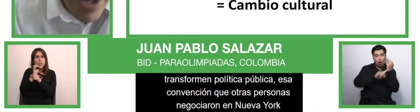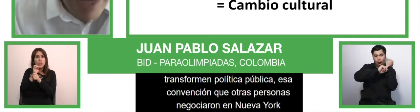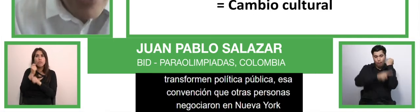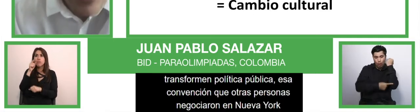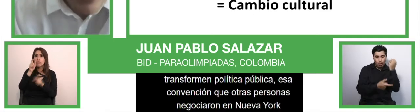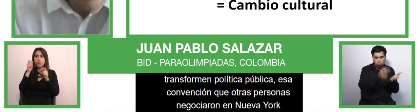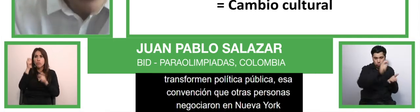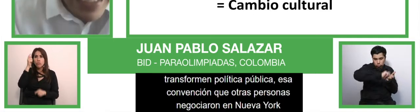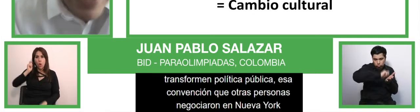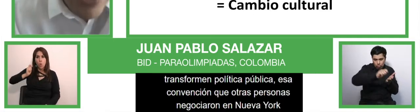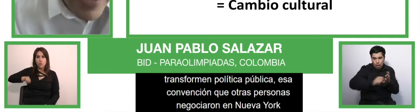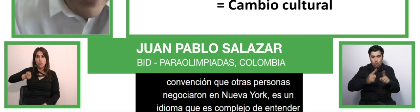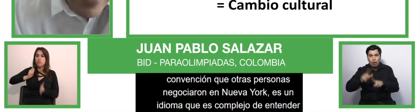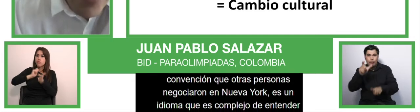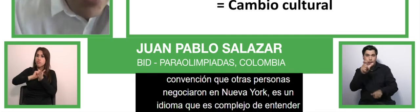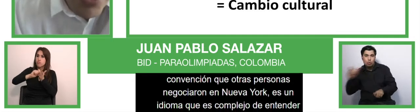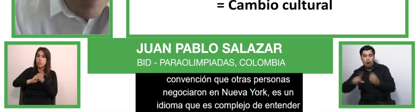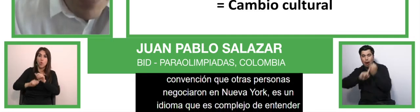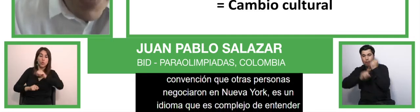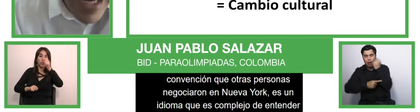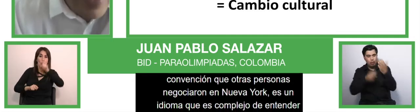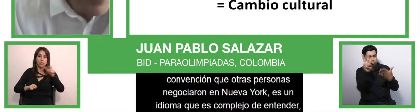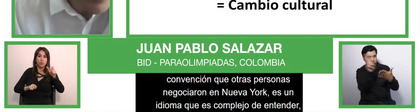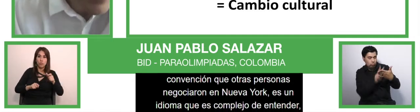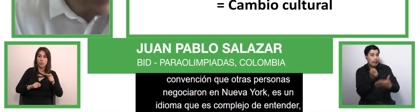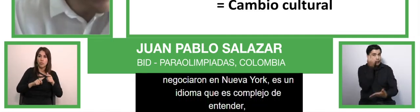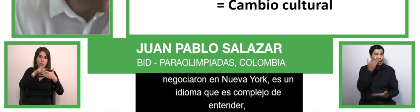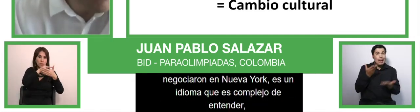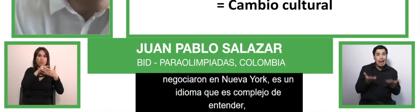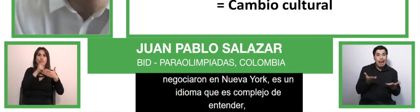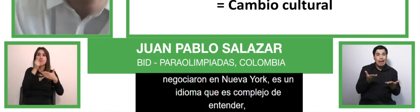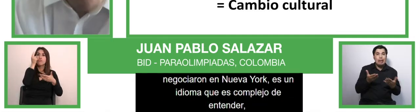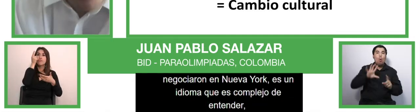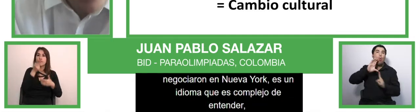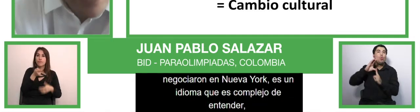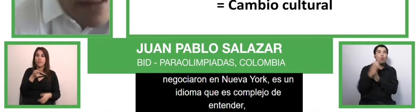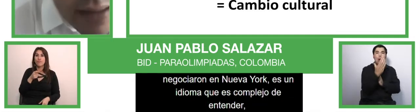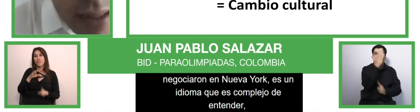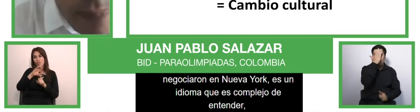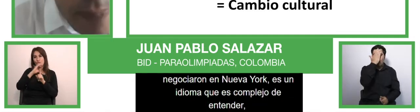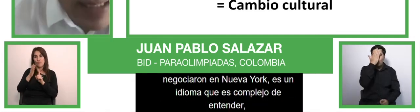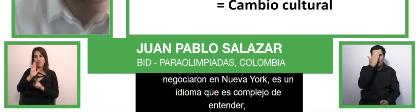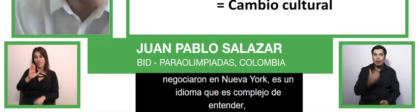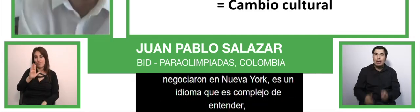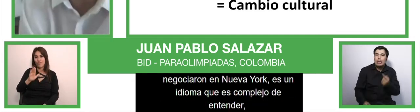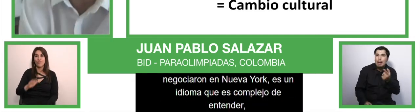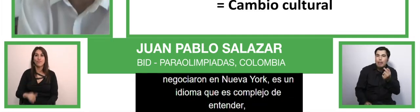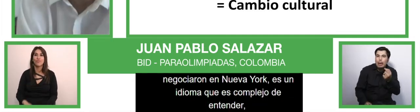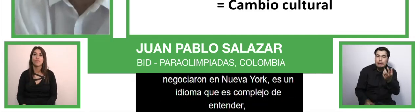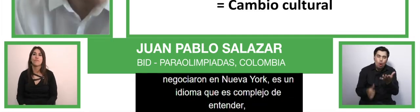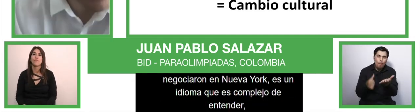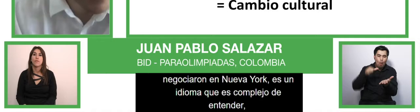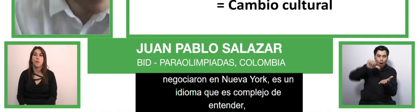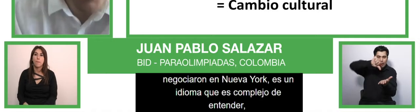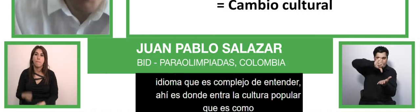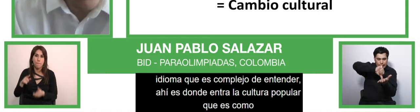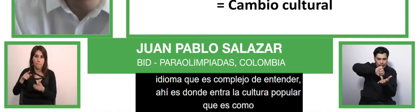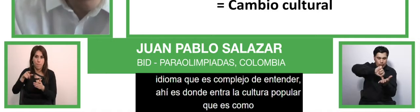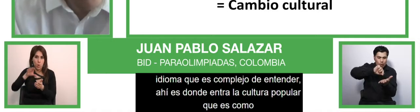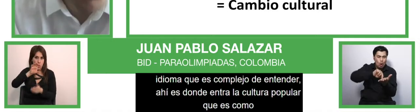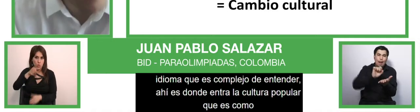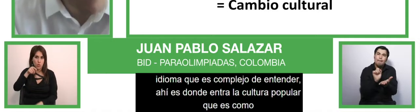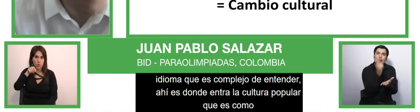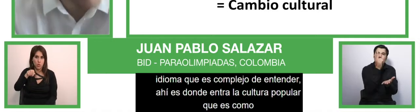otros abogados. Y ahí es donde entra la cultura popular, que es como la pepa de la presentación que les traigo yo